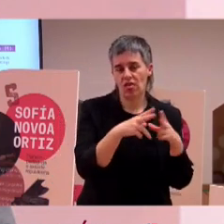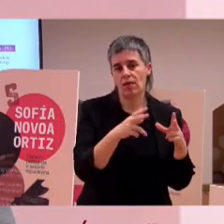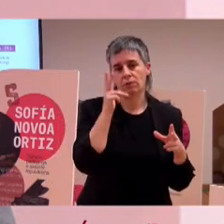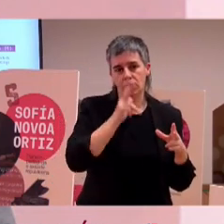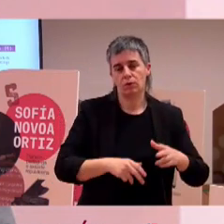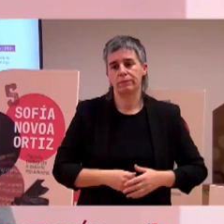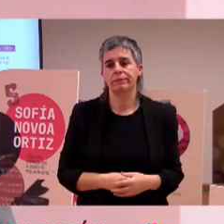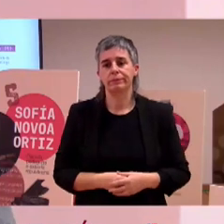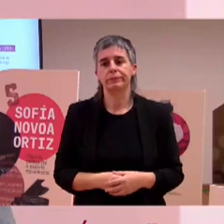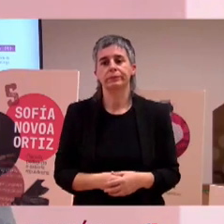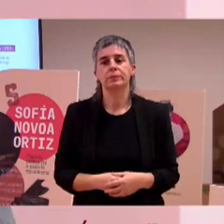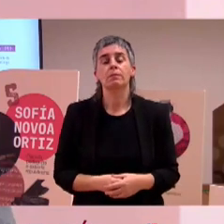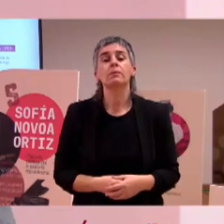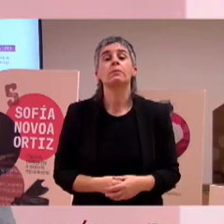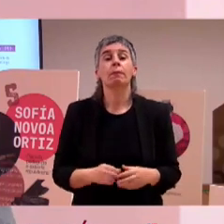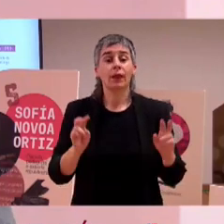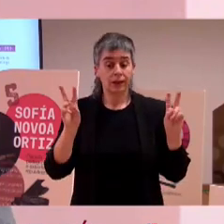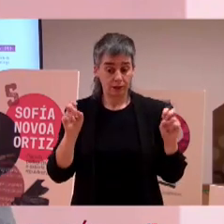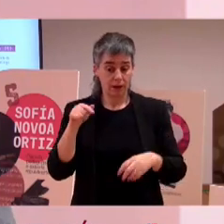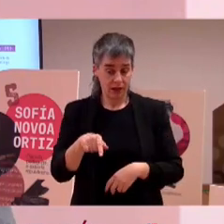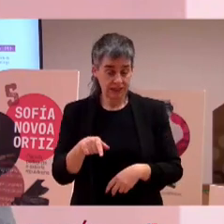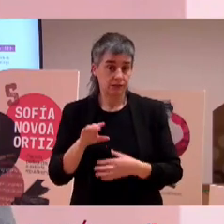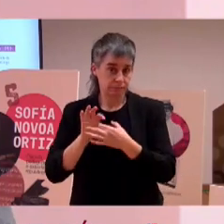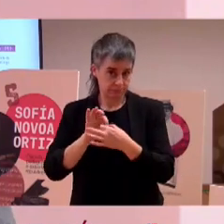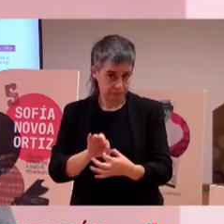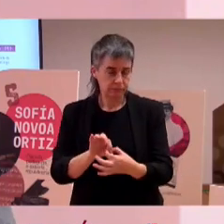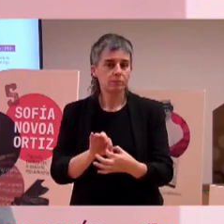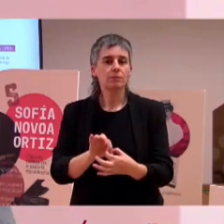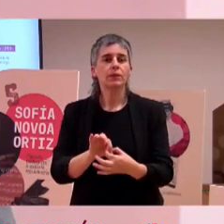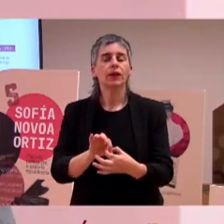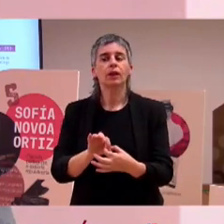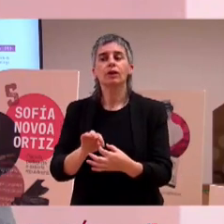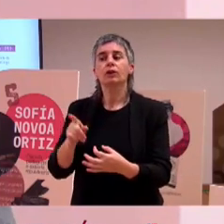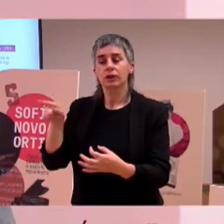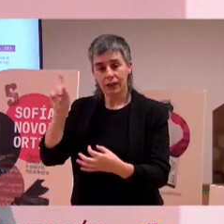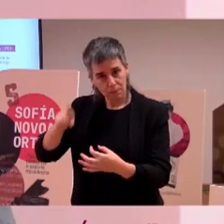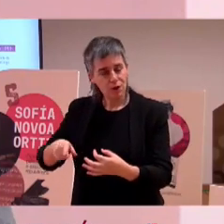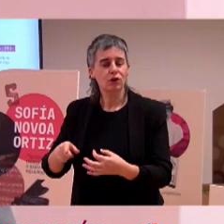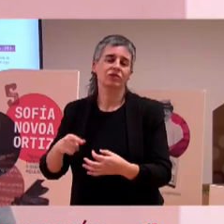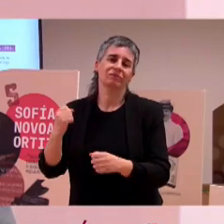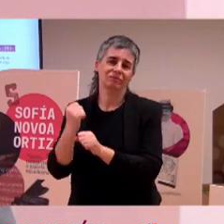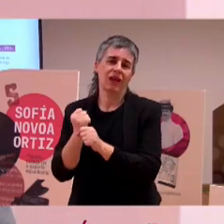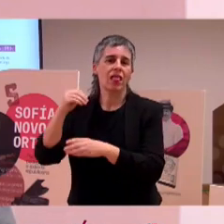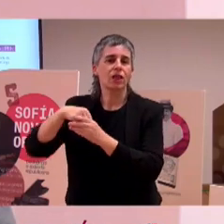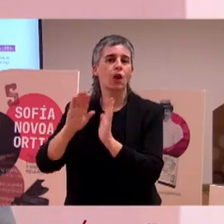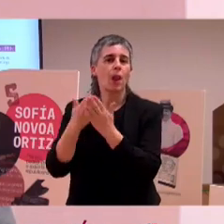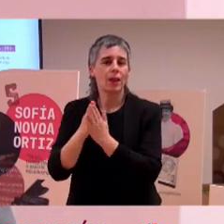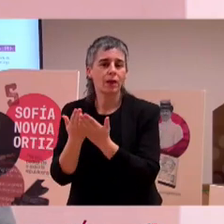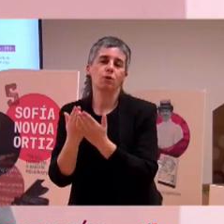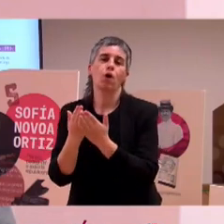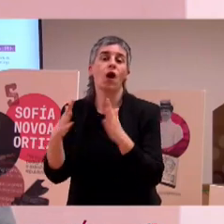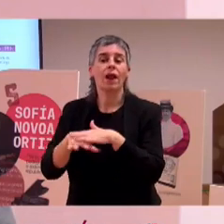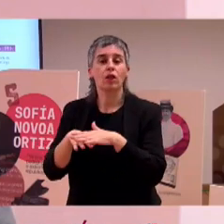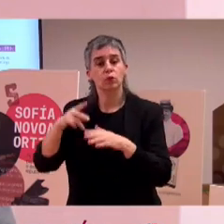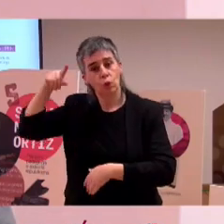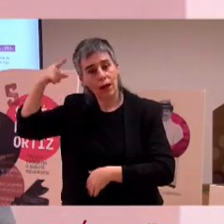tema publicou tamén artigos, ademais de ter colaborado no libro Liberais, Cultivadas e Activas, Redes Culturais, Lazos de Amizade,